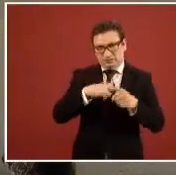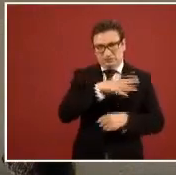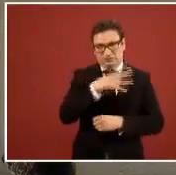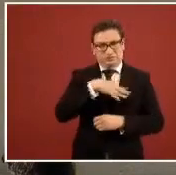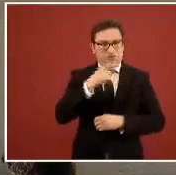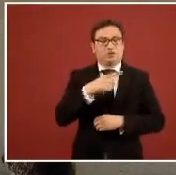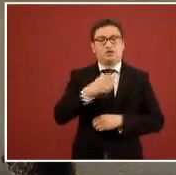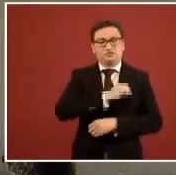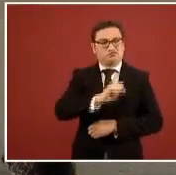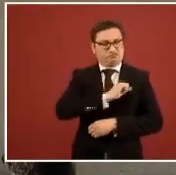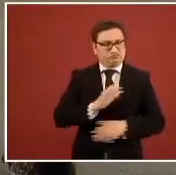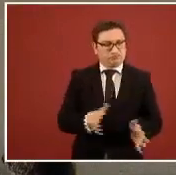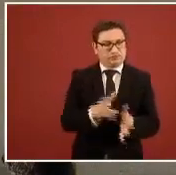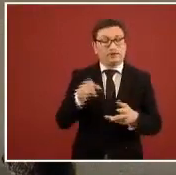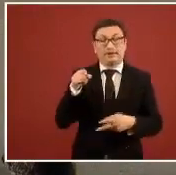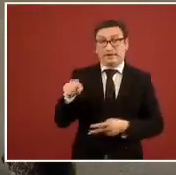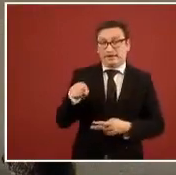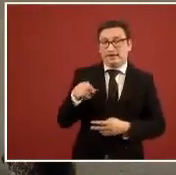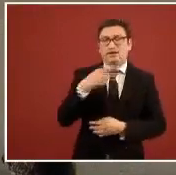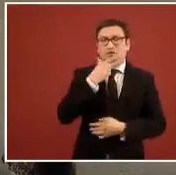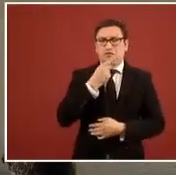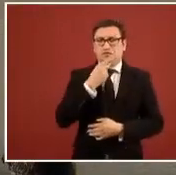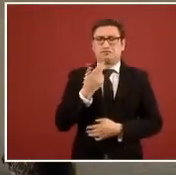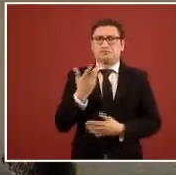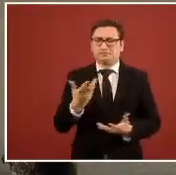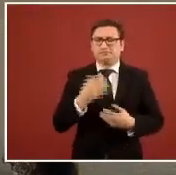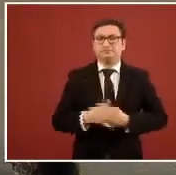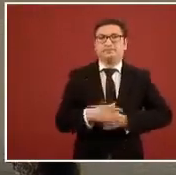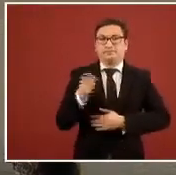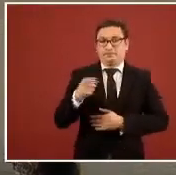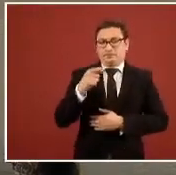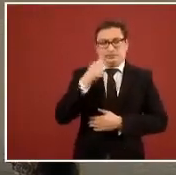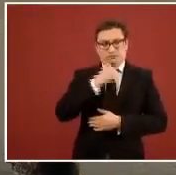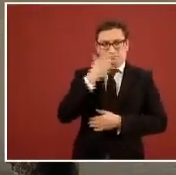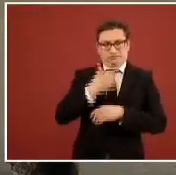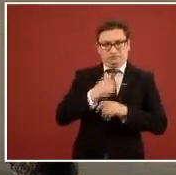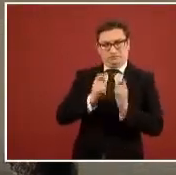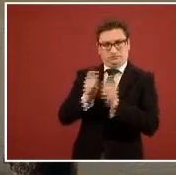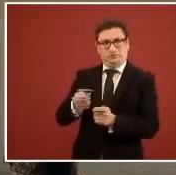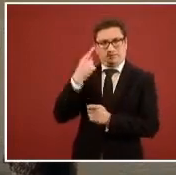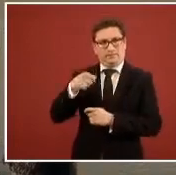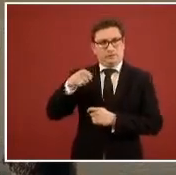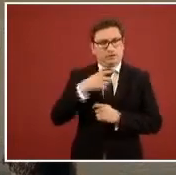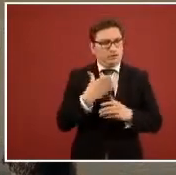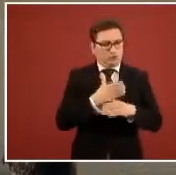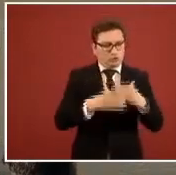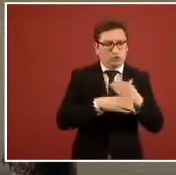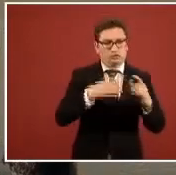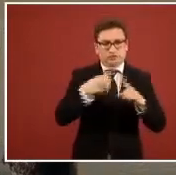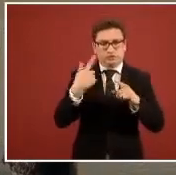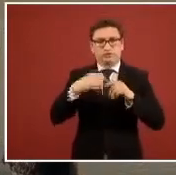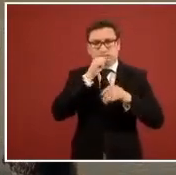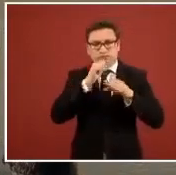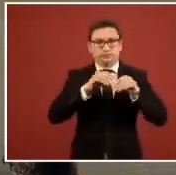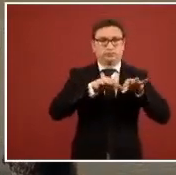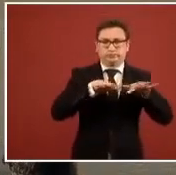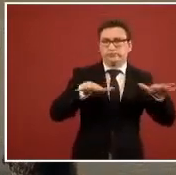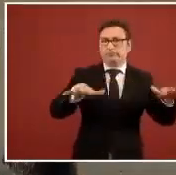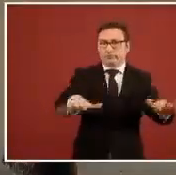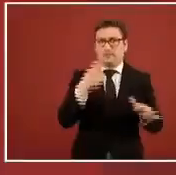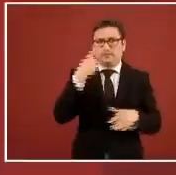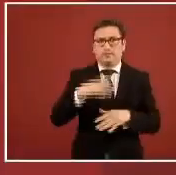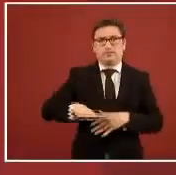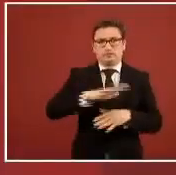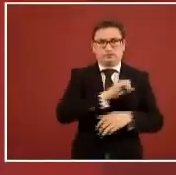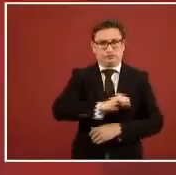salud, quien ha estado al frente de la creación de materiales de promoción de la salud